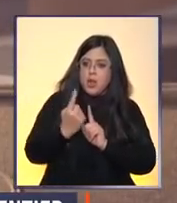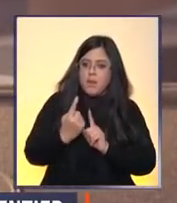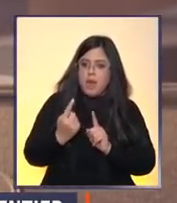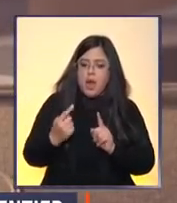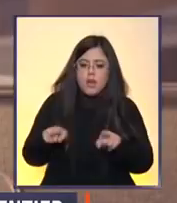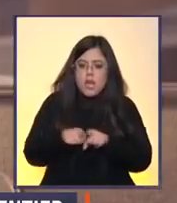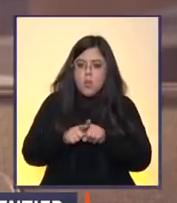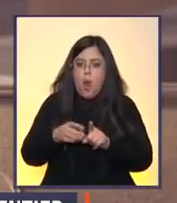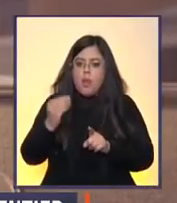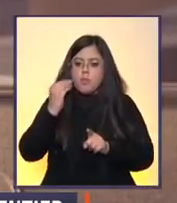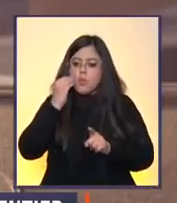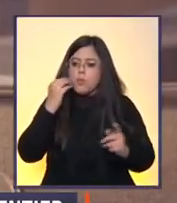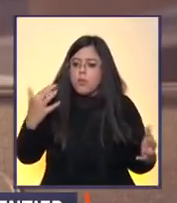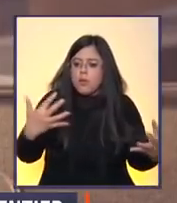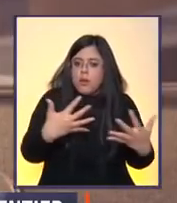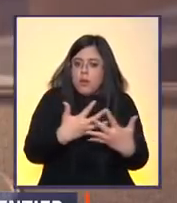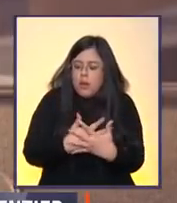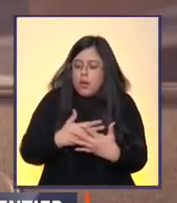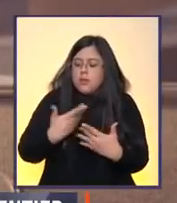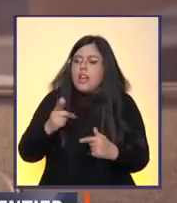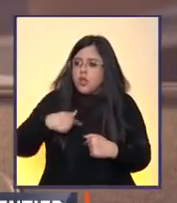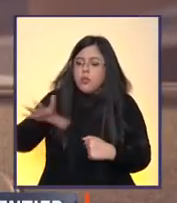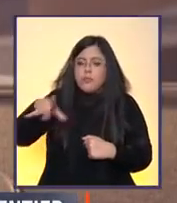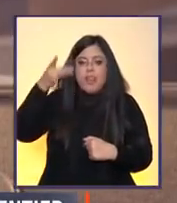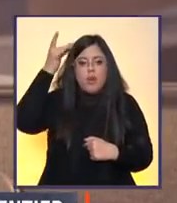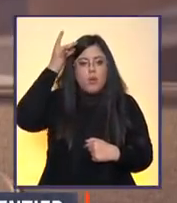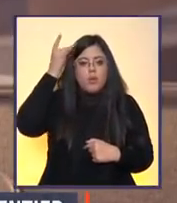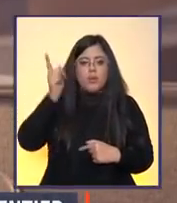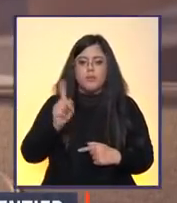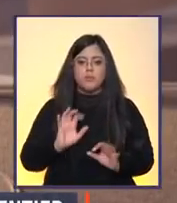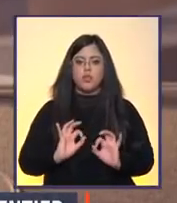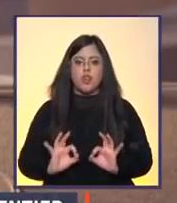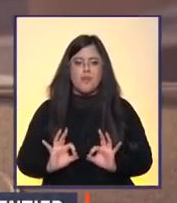y que no había un error de cálculo, que había algo